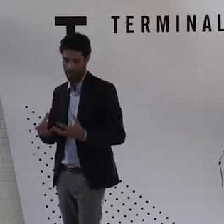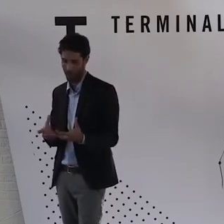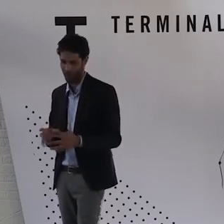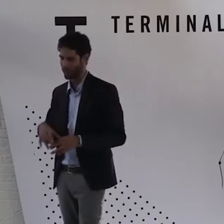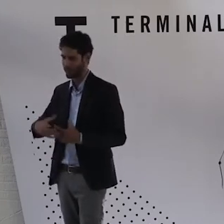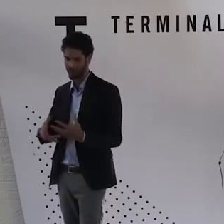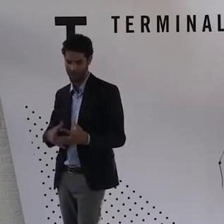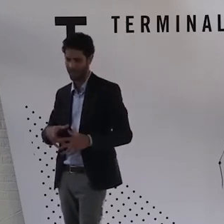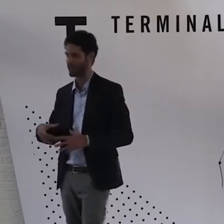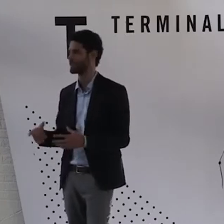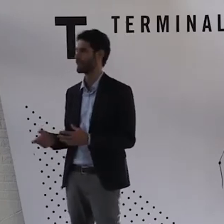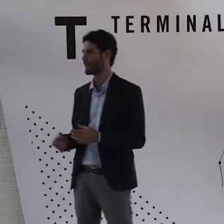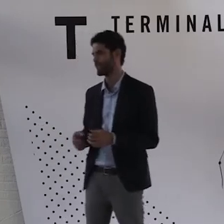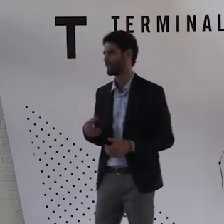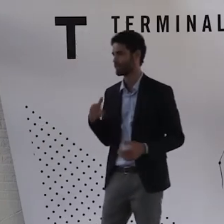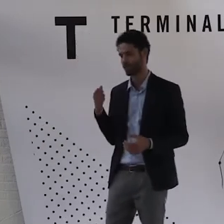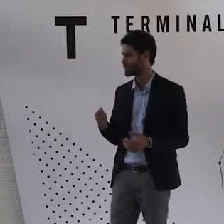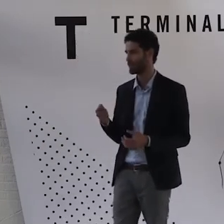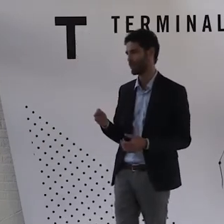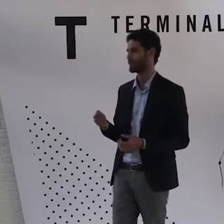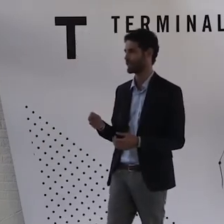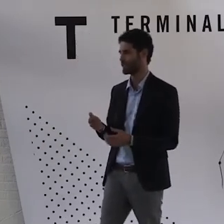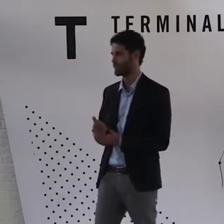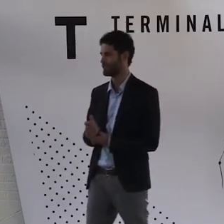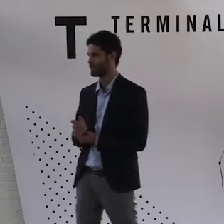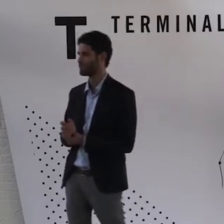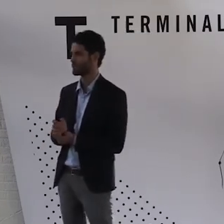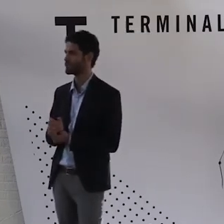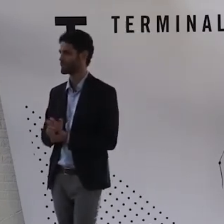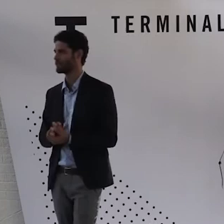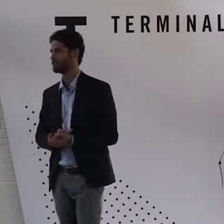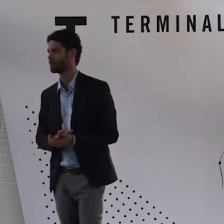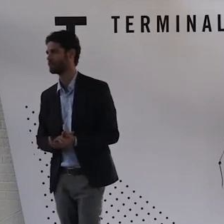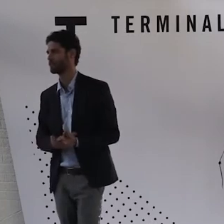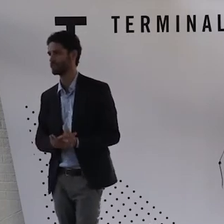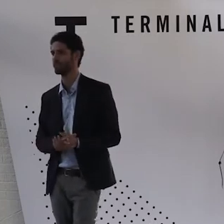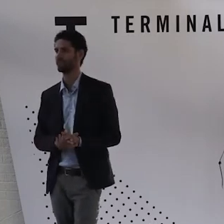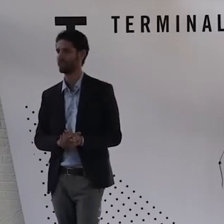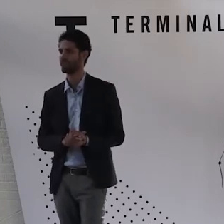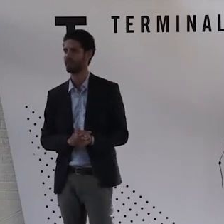cuando manejo objetos, cartas, y ahí sí entra muchísima práctica. Gracias. Vamos por la